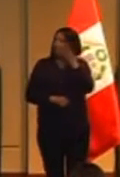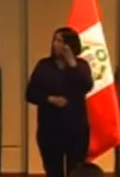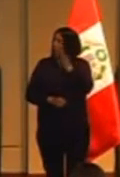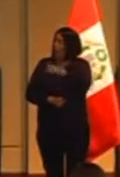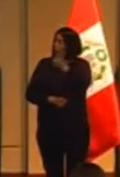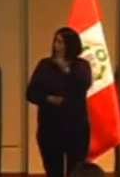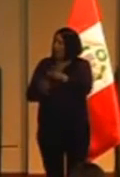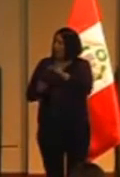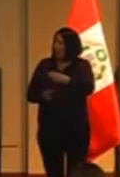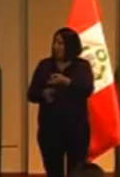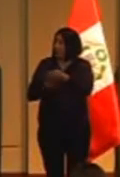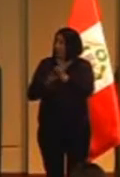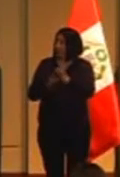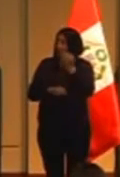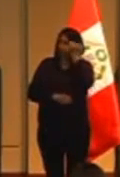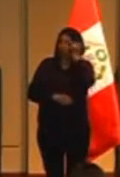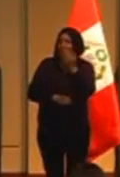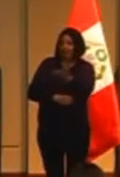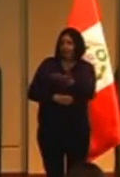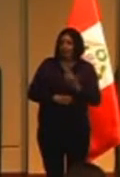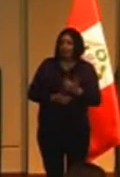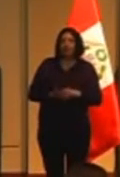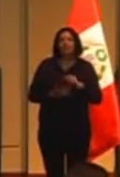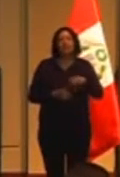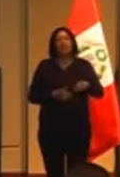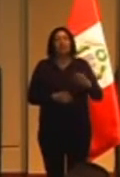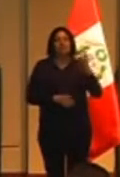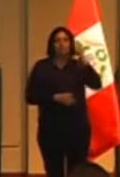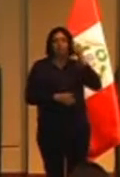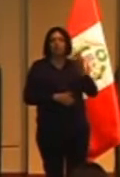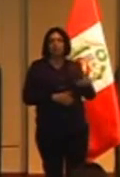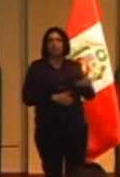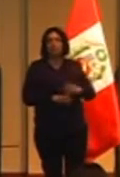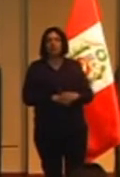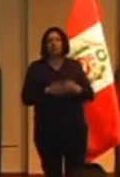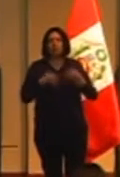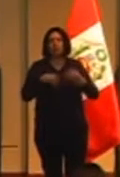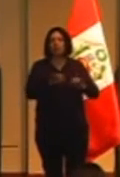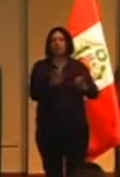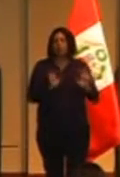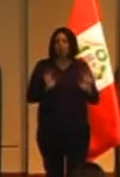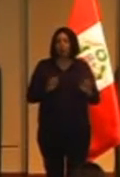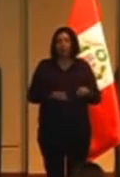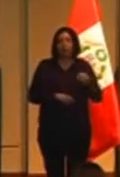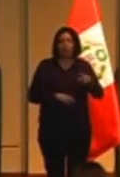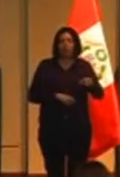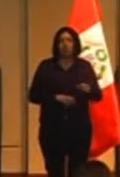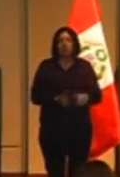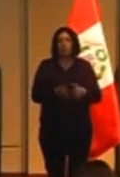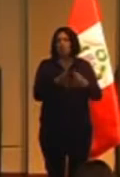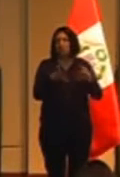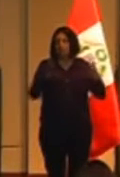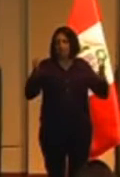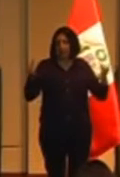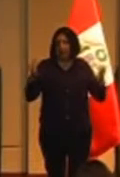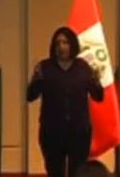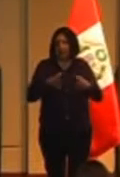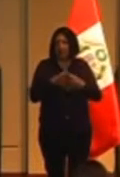personas para podernos prestar las ideas y hacer de este distrito todavía un distrito mucho